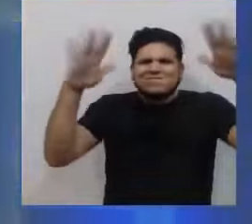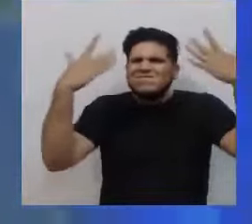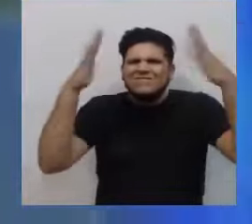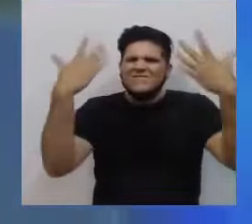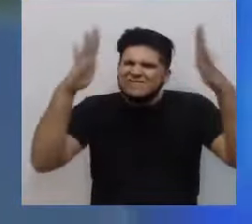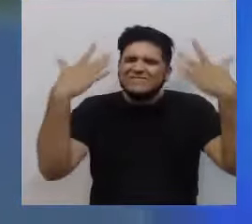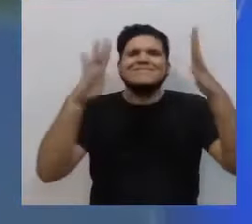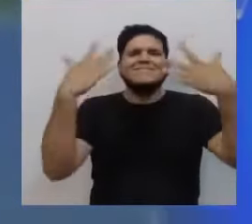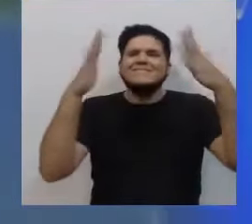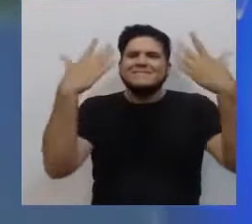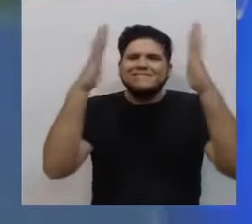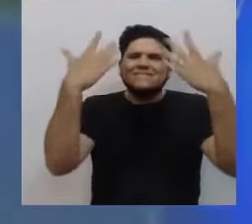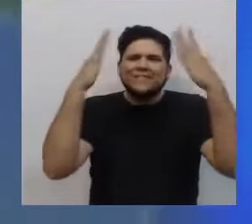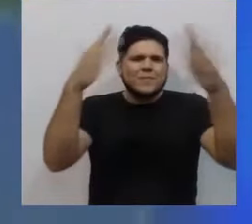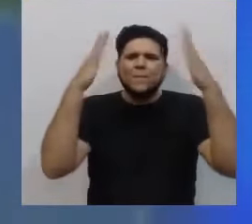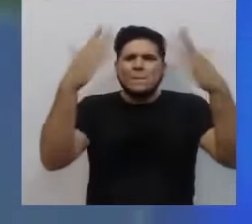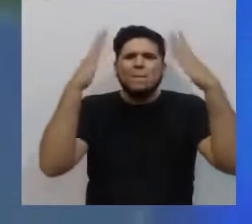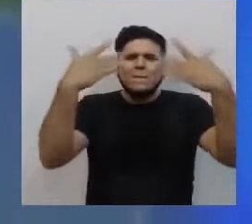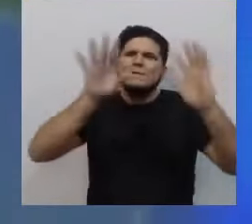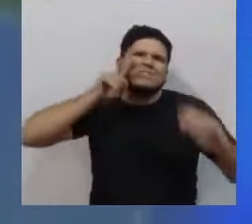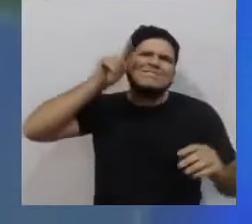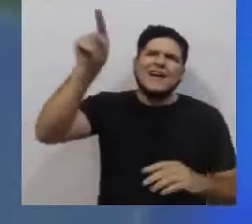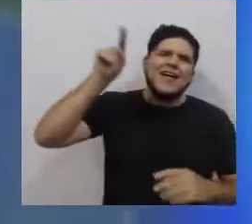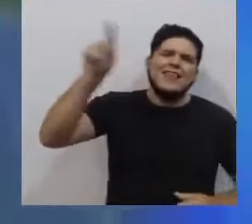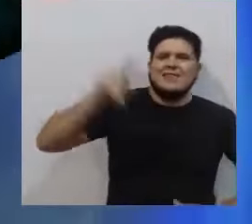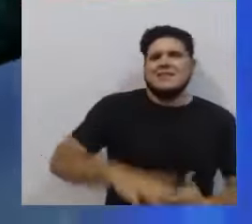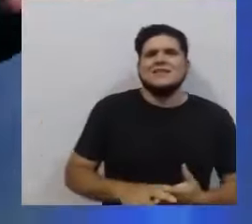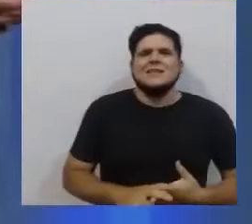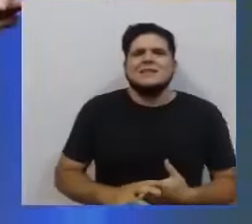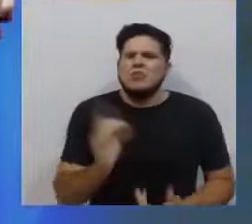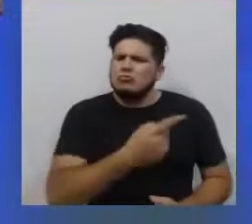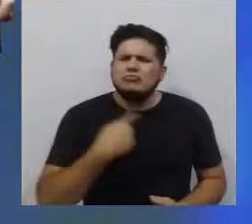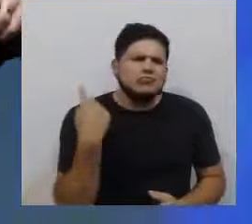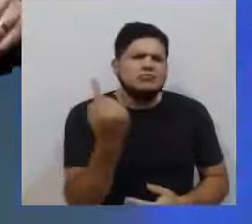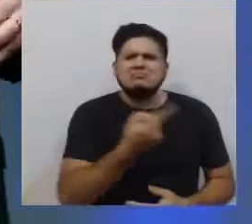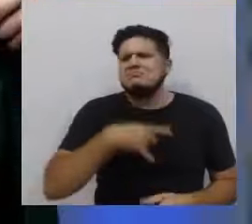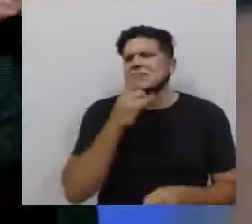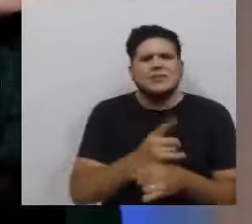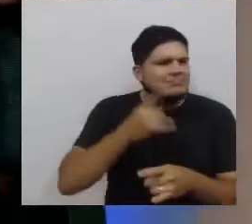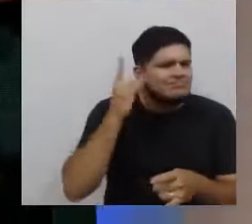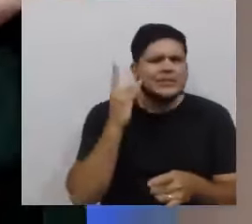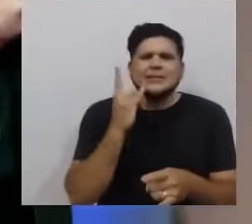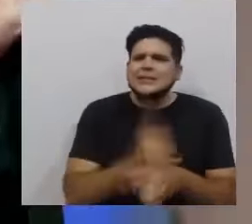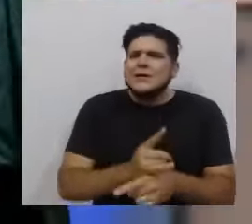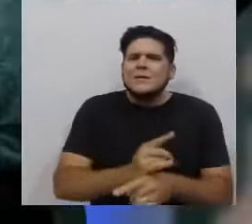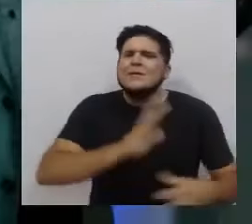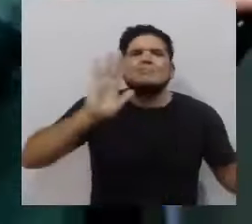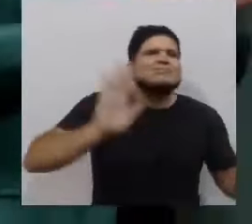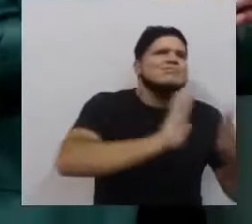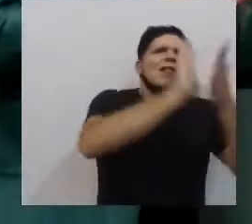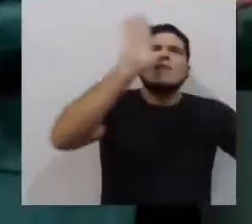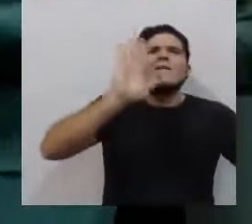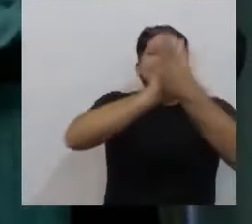canción siempre mis labios te van a lavar a pesar de toda situación le puede decir